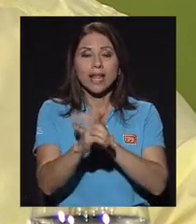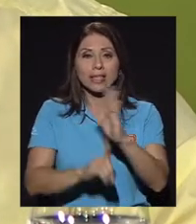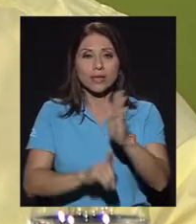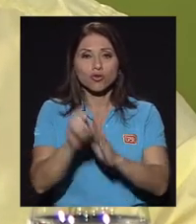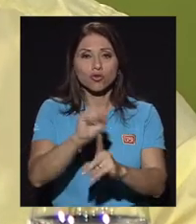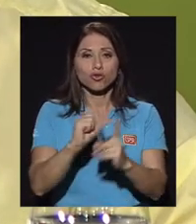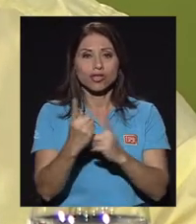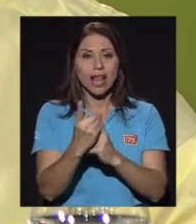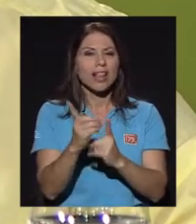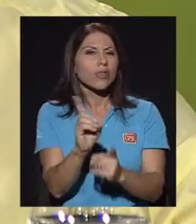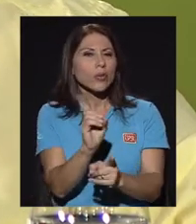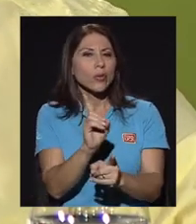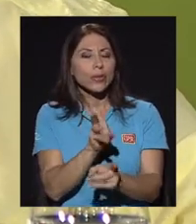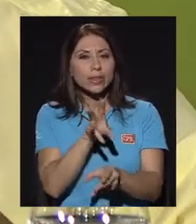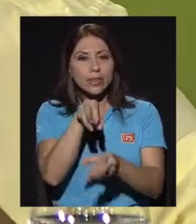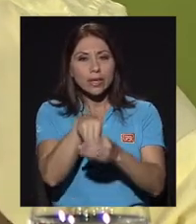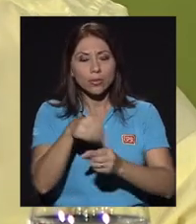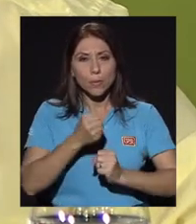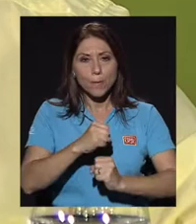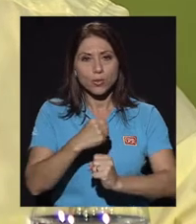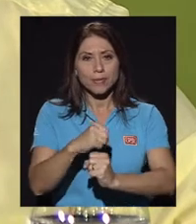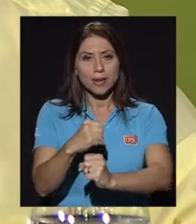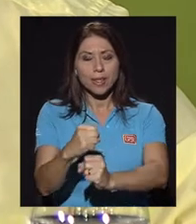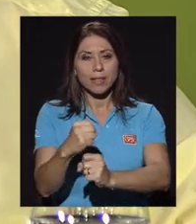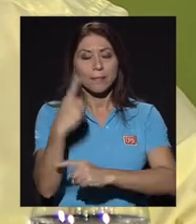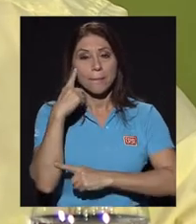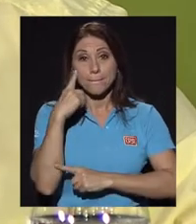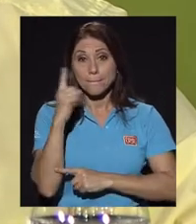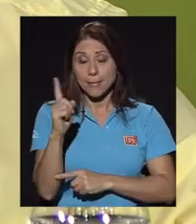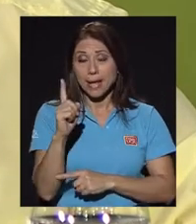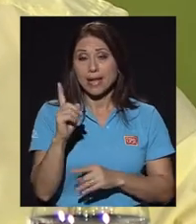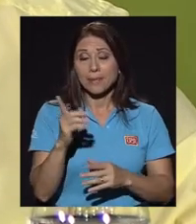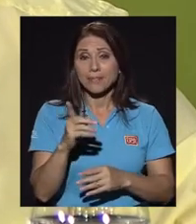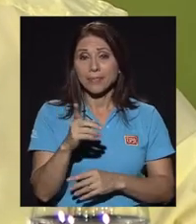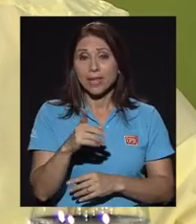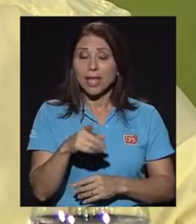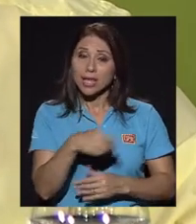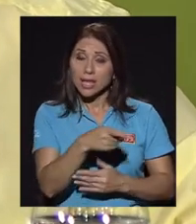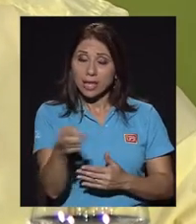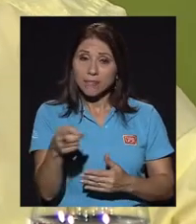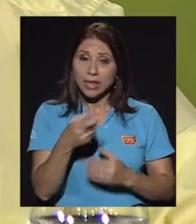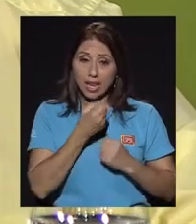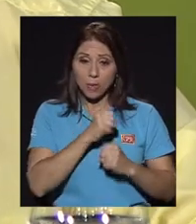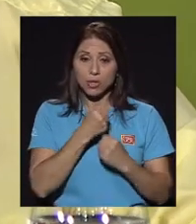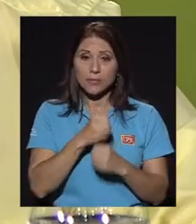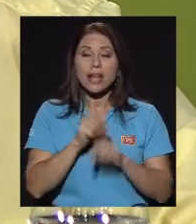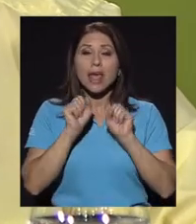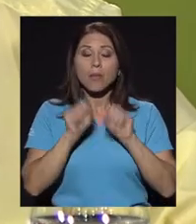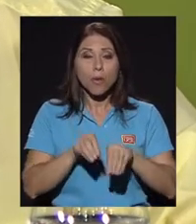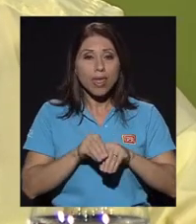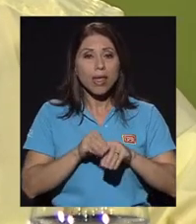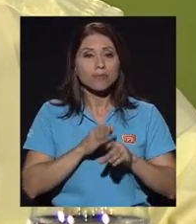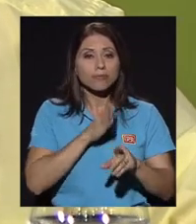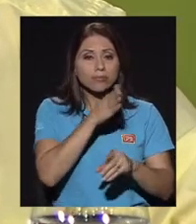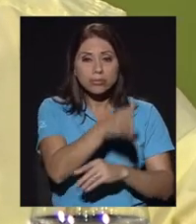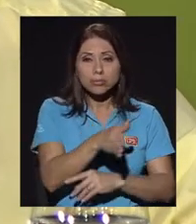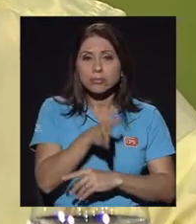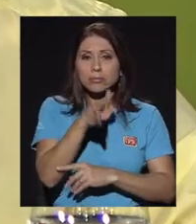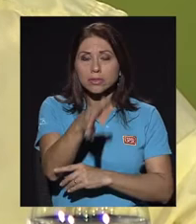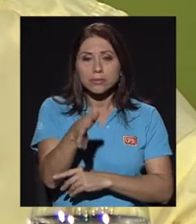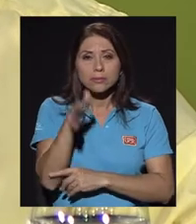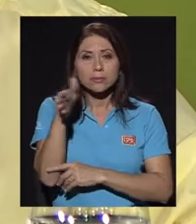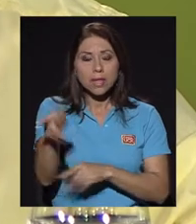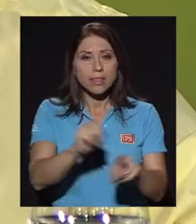social dentro de la municipalidad para poder llevar los proyectos y llevar la municipalidad a las comunidades,